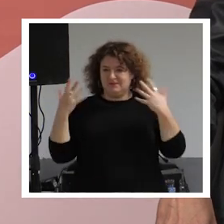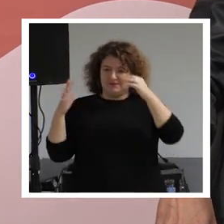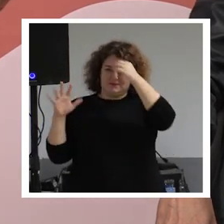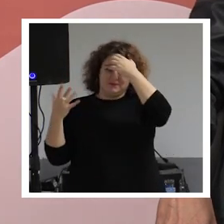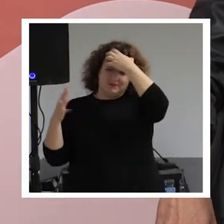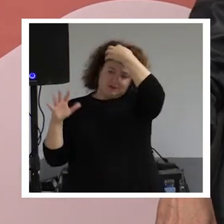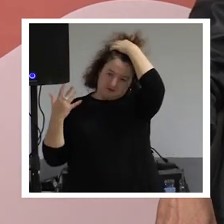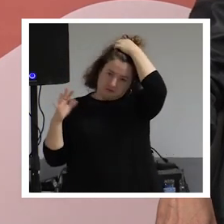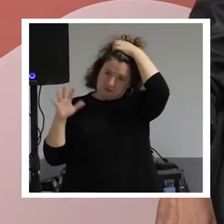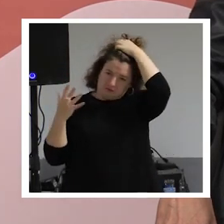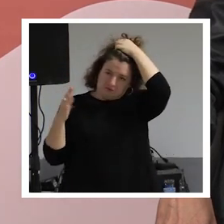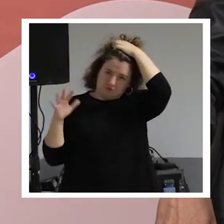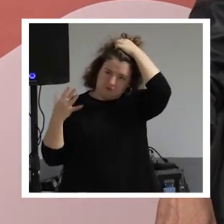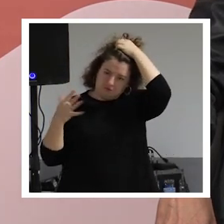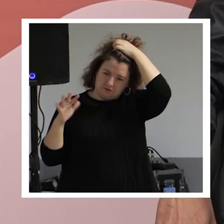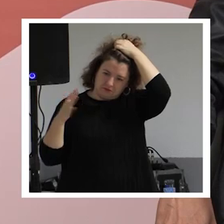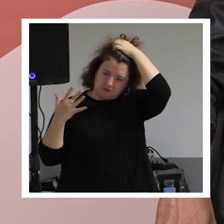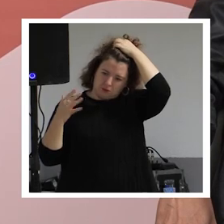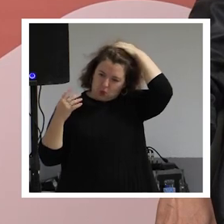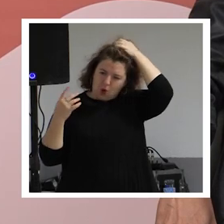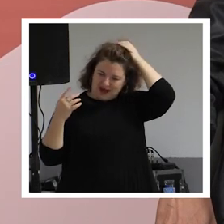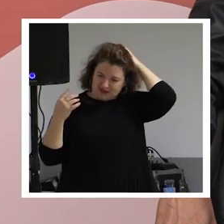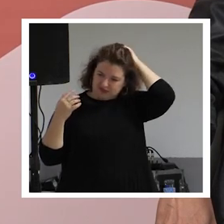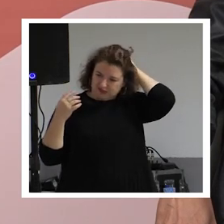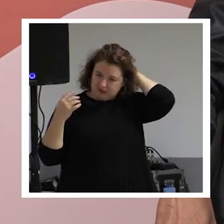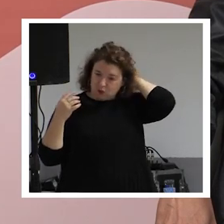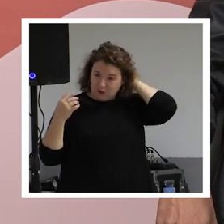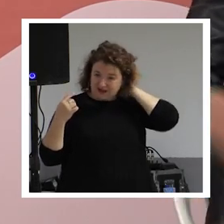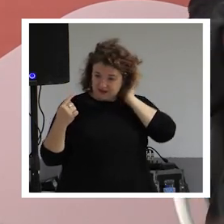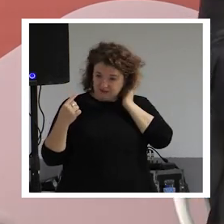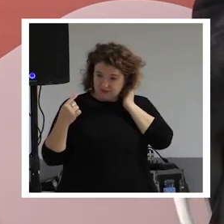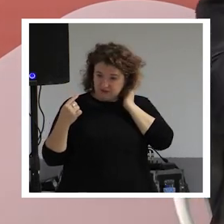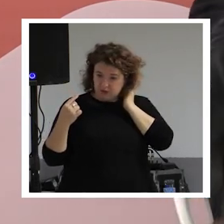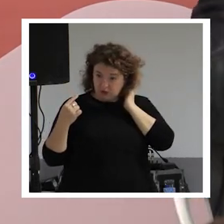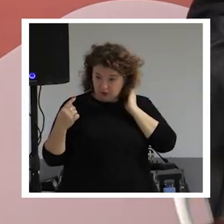Me parece que sale la enseñanza y era lo que quería contarles Así que gracias